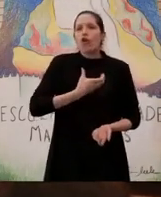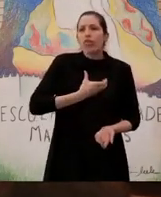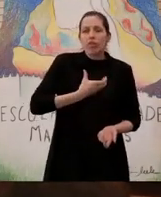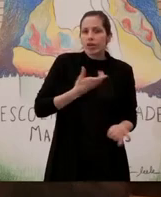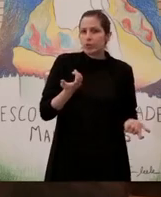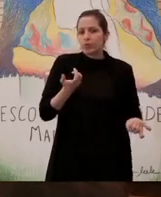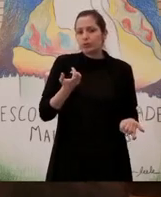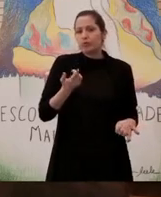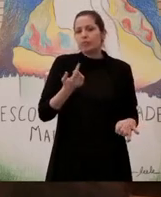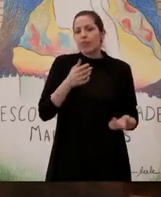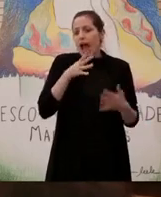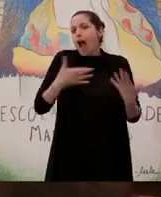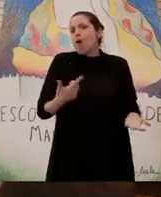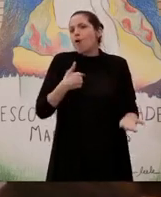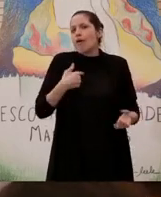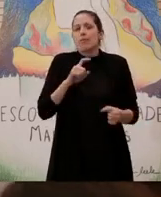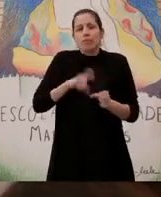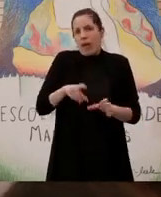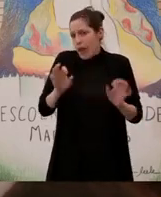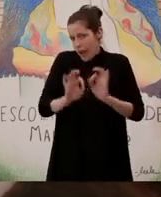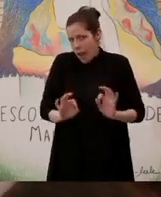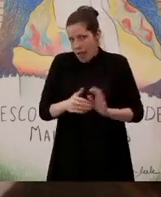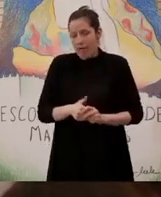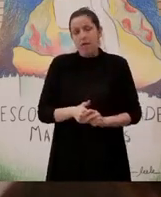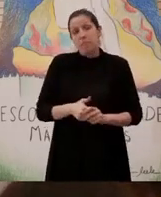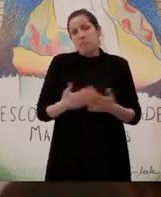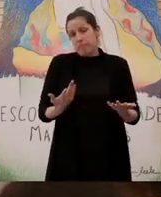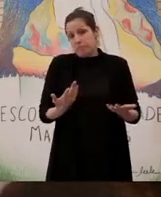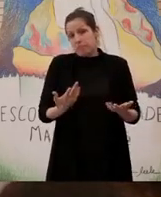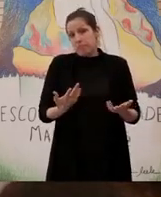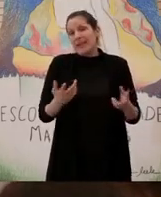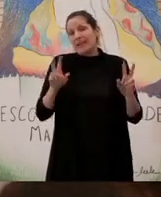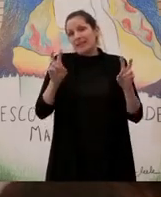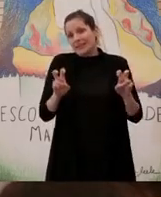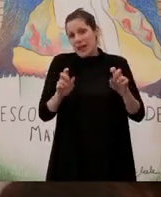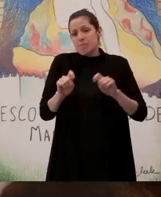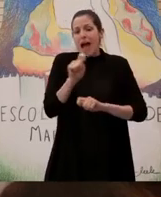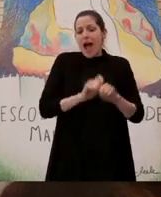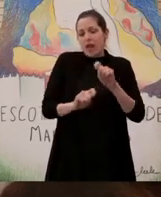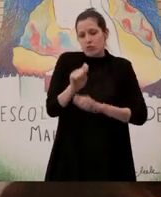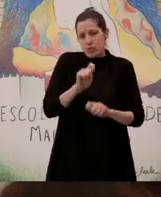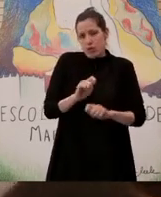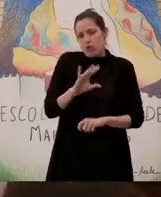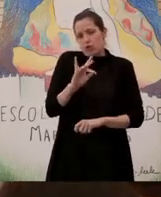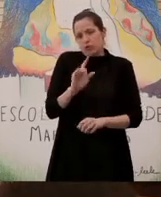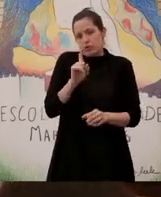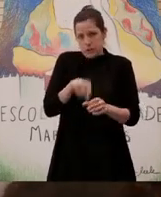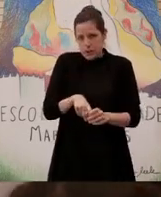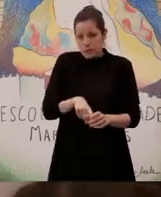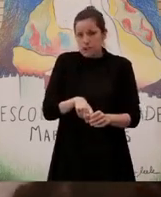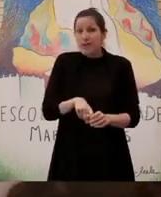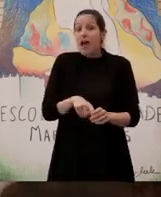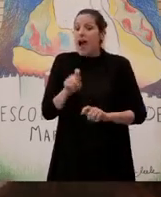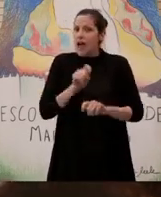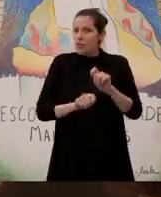no estoy metida pero sí como siempre estoy metida no no asociacionismo desde ahí sí que se ve